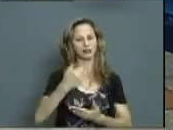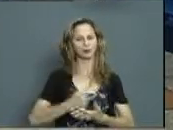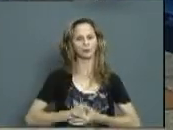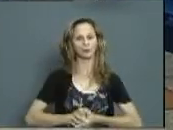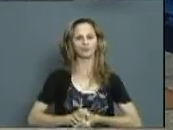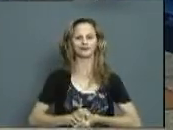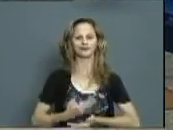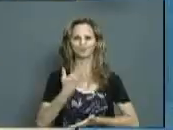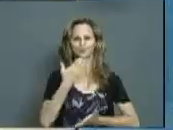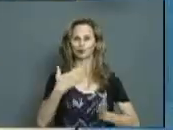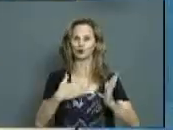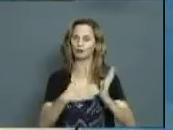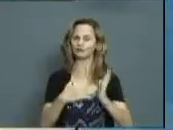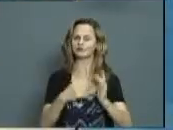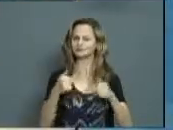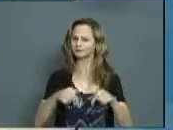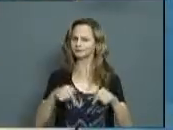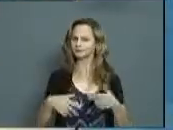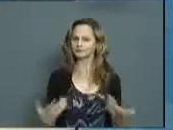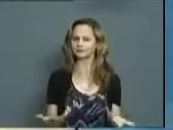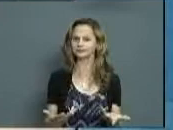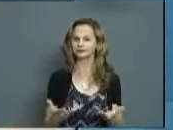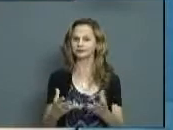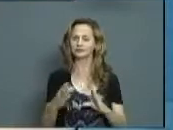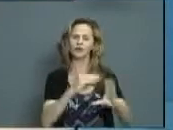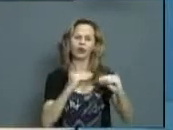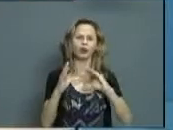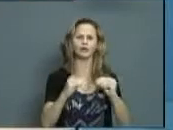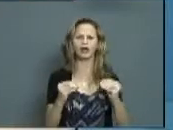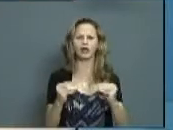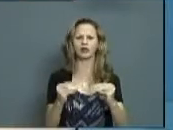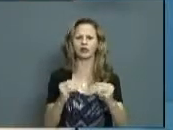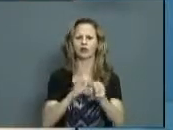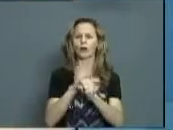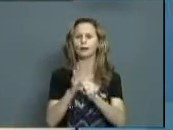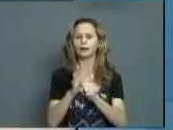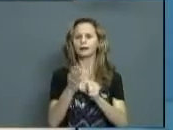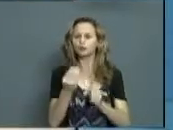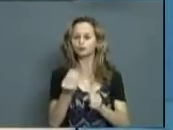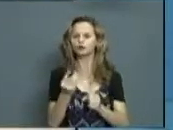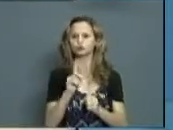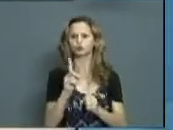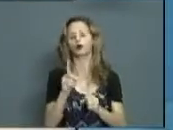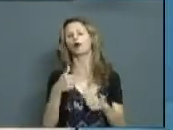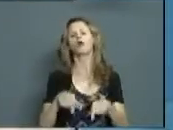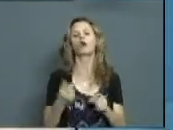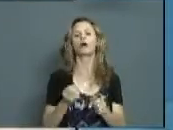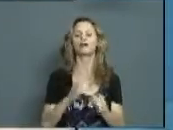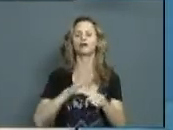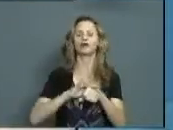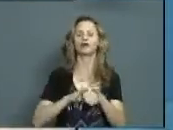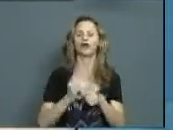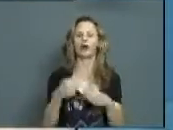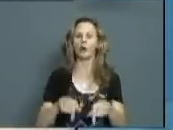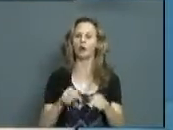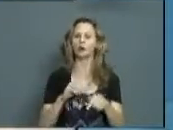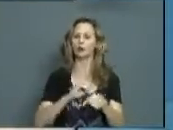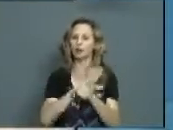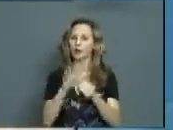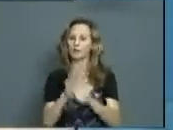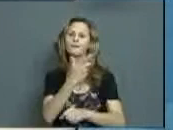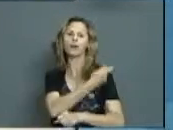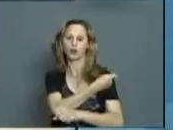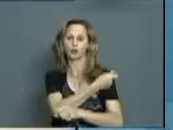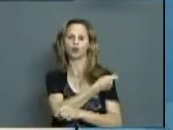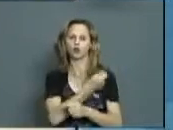buenas tardes. Bueno, buenas vamos tarde. A hablar, hoy no vamos a hablar tanto de COVID, sino vamos a hablar de COVID, pero de vacunas. Porque hay muchas inquietudes de la población acerca de